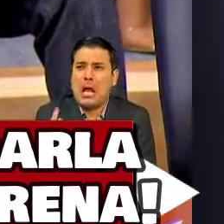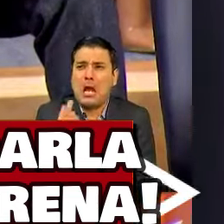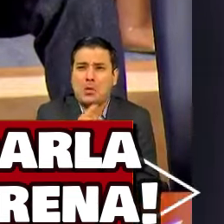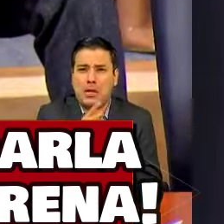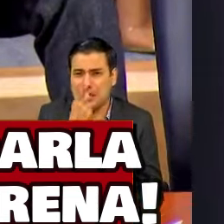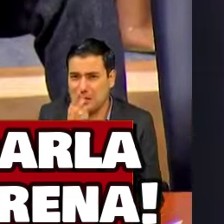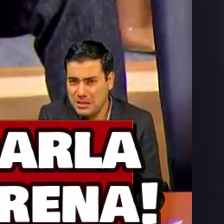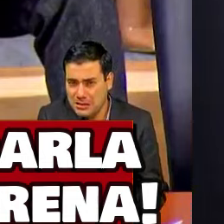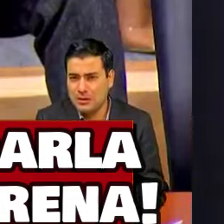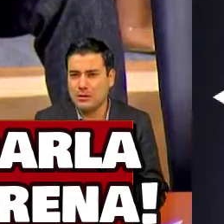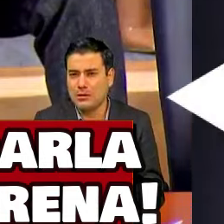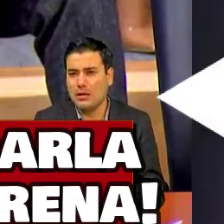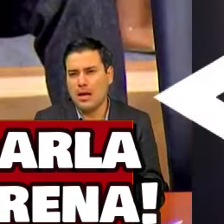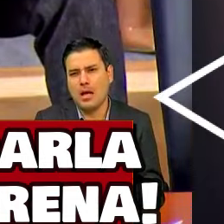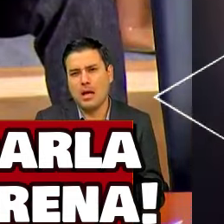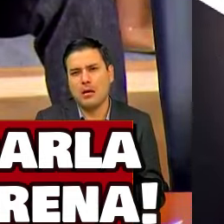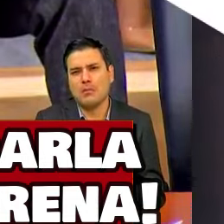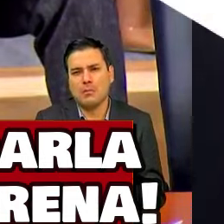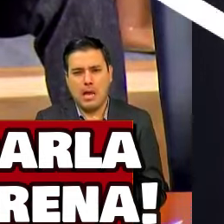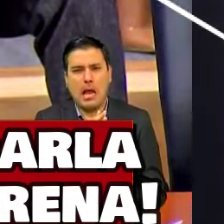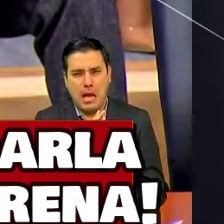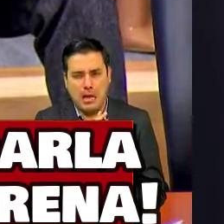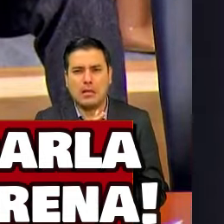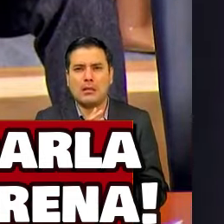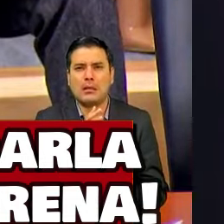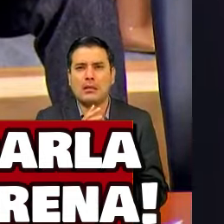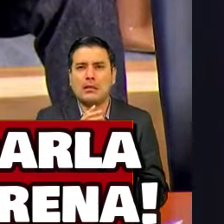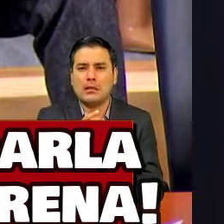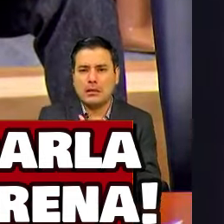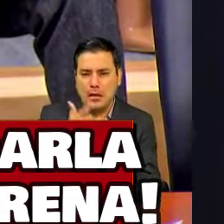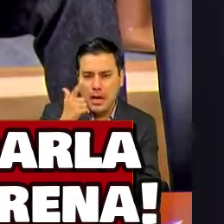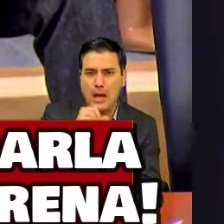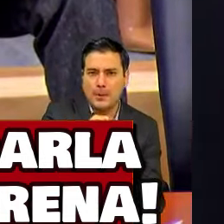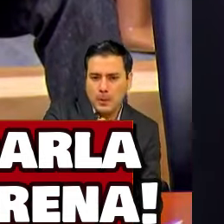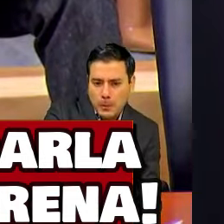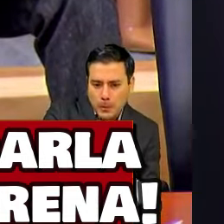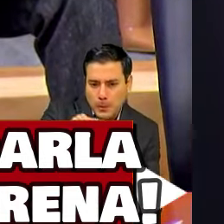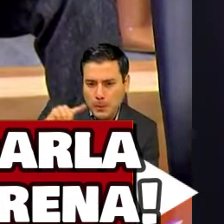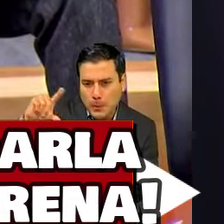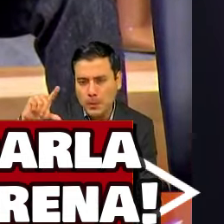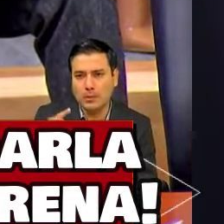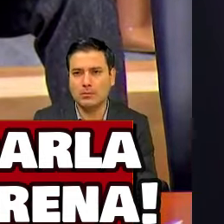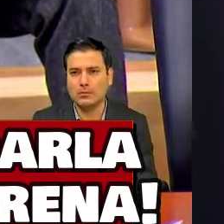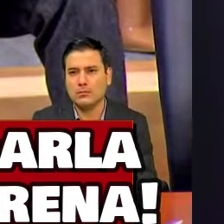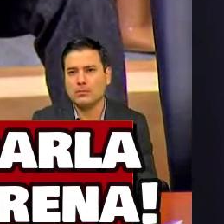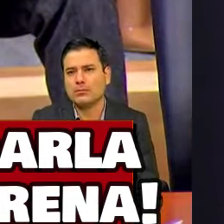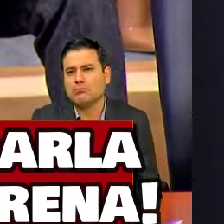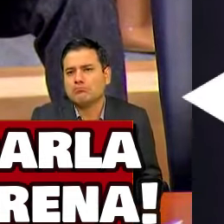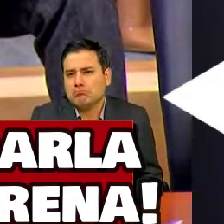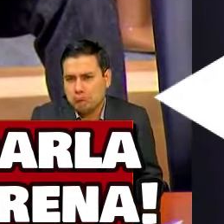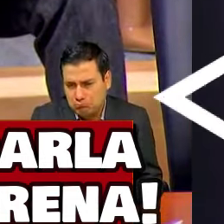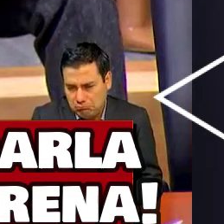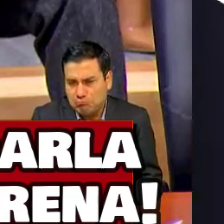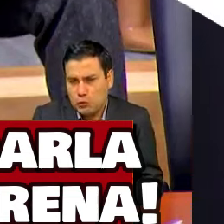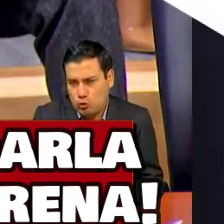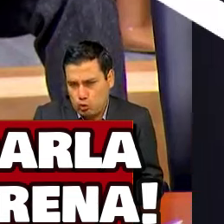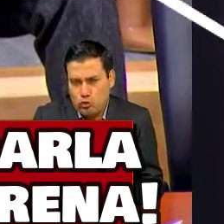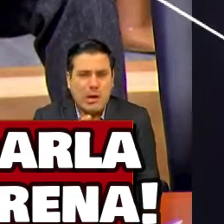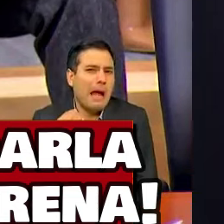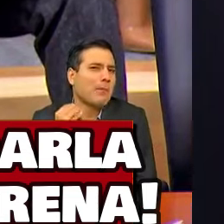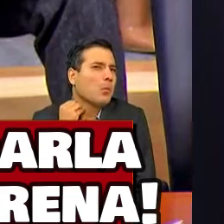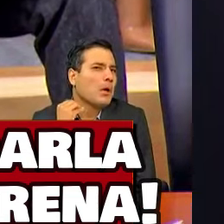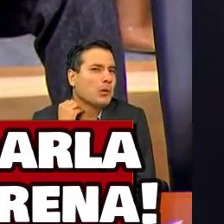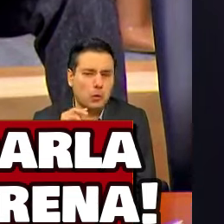soy abogado. Entonces, pero no me meteré en ella, solo quise intervenir para hacer este